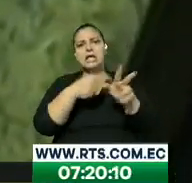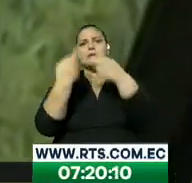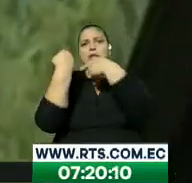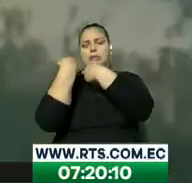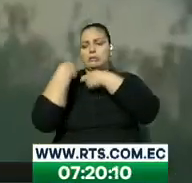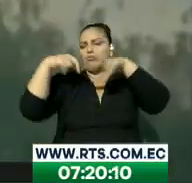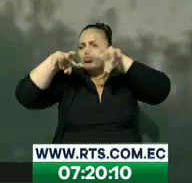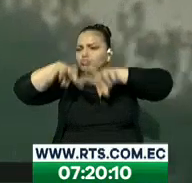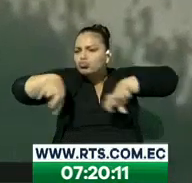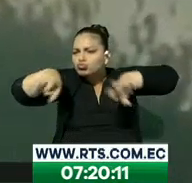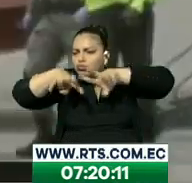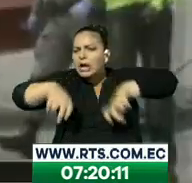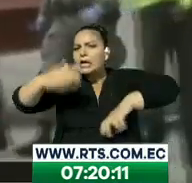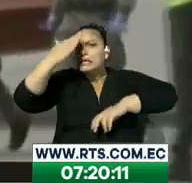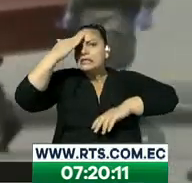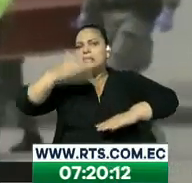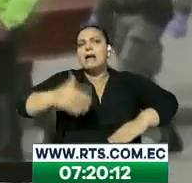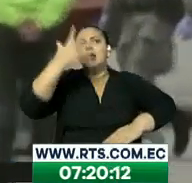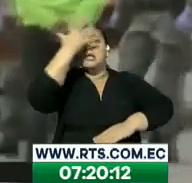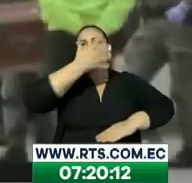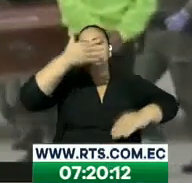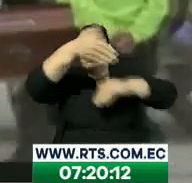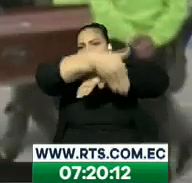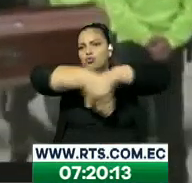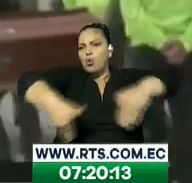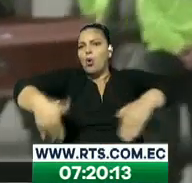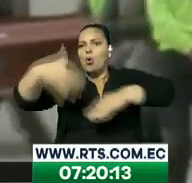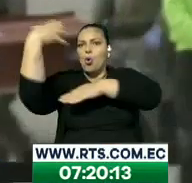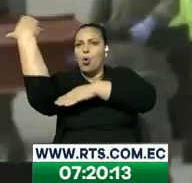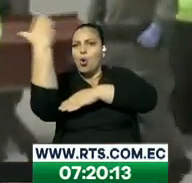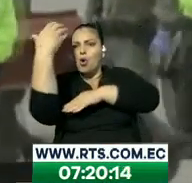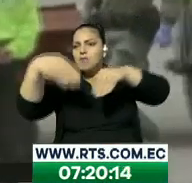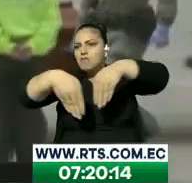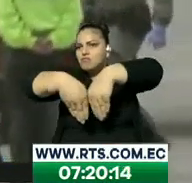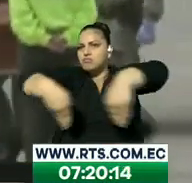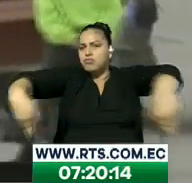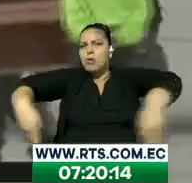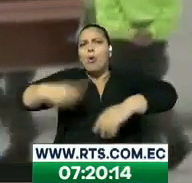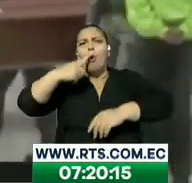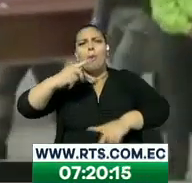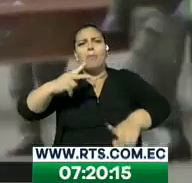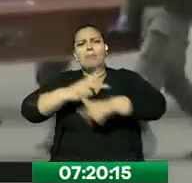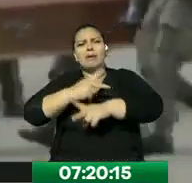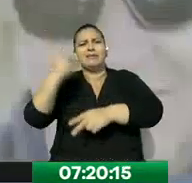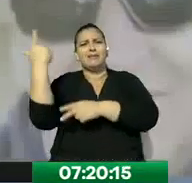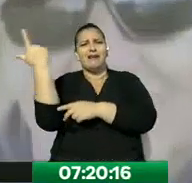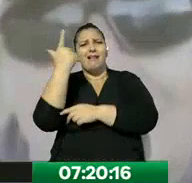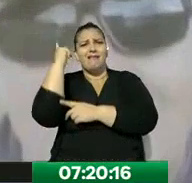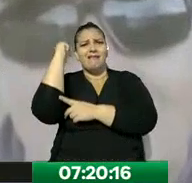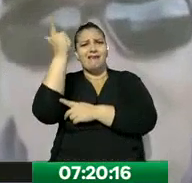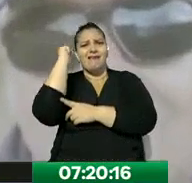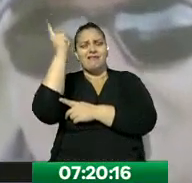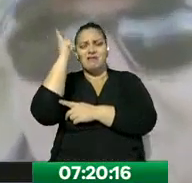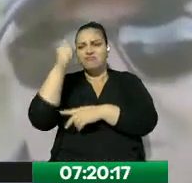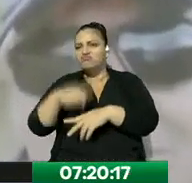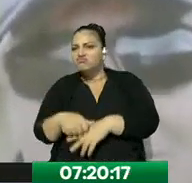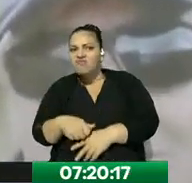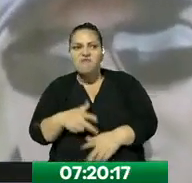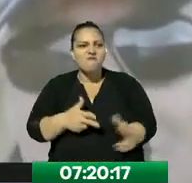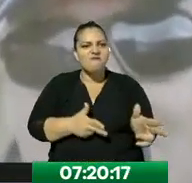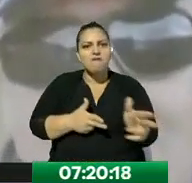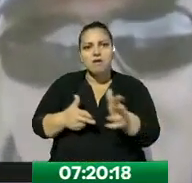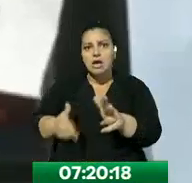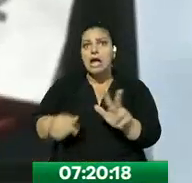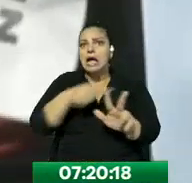de violencia en la zona. El 13 de abril las autoridades ecuatorianas confirmaron el asesinato del equipo y lo atribuyeron al